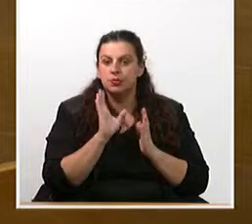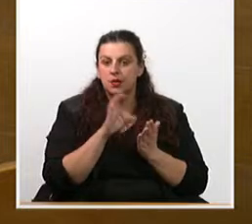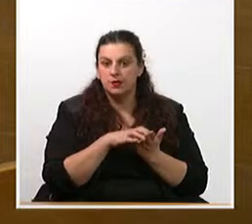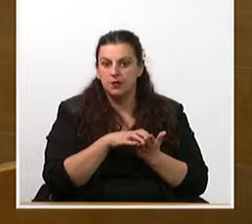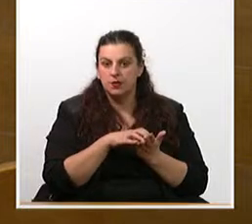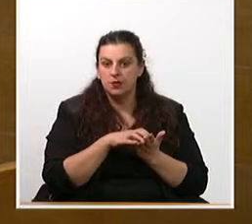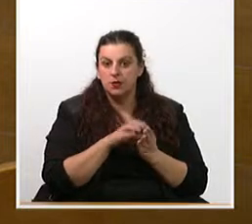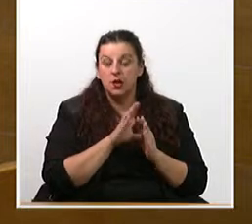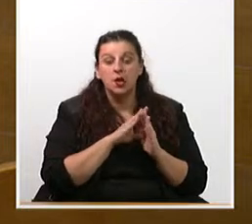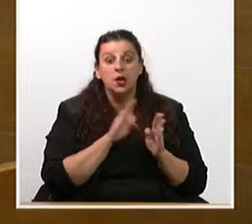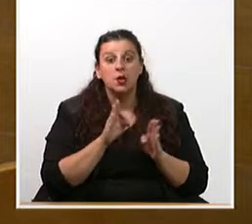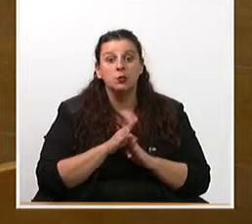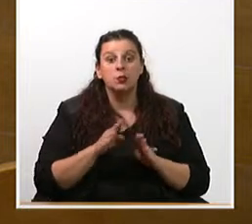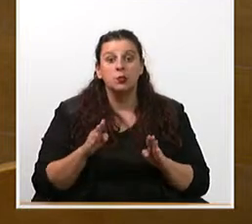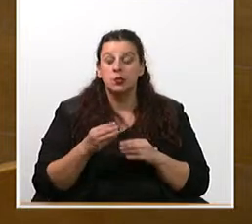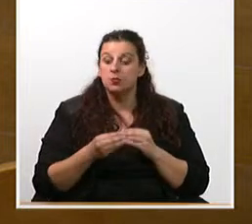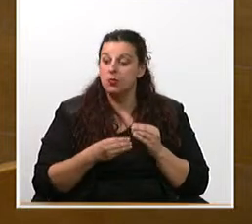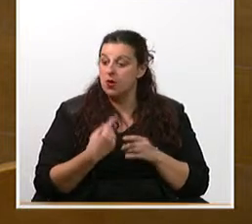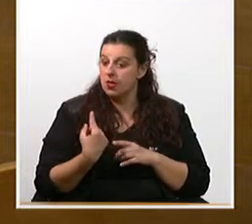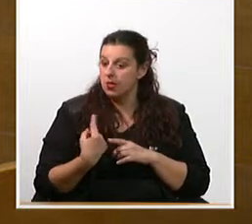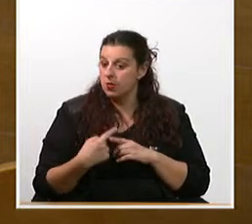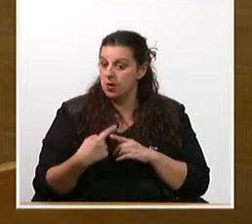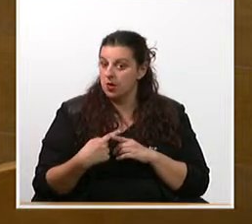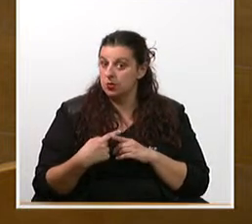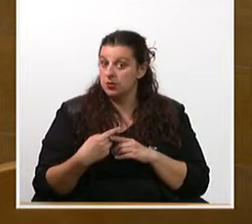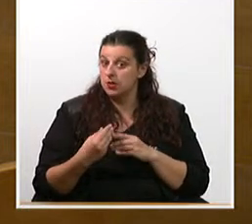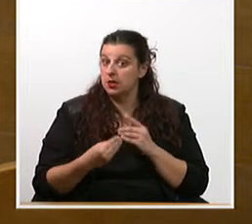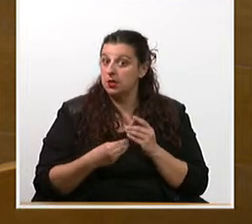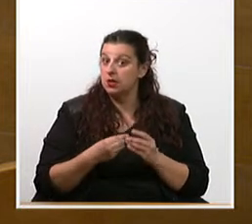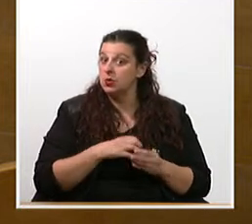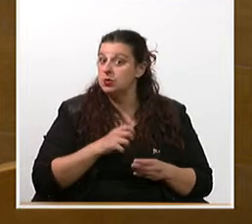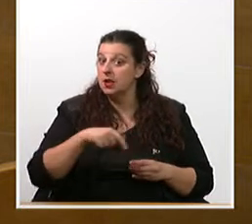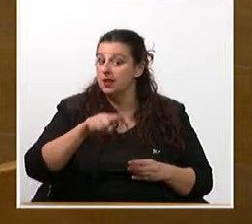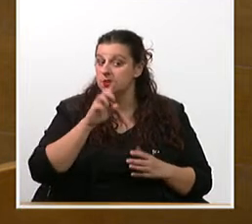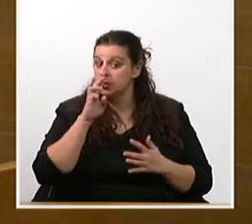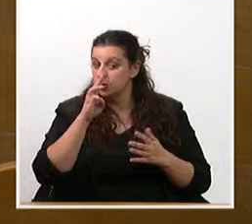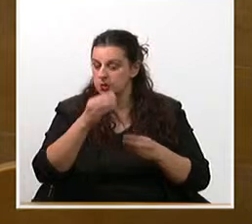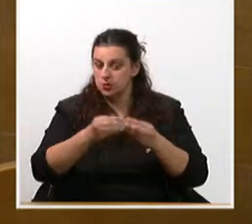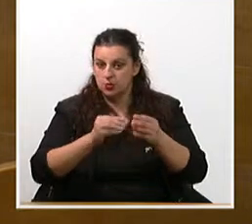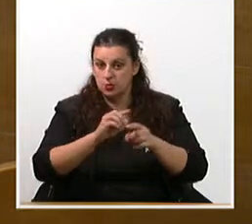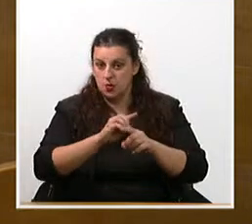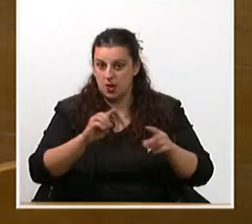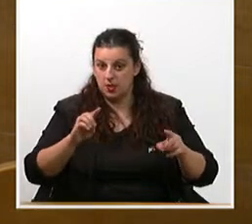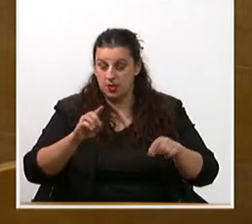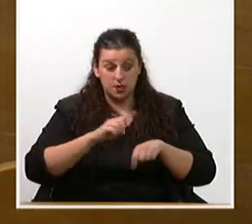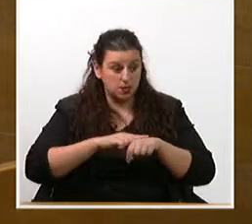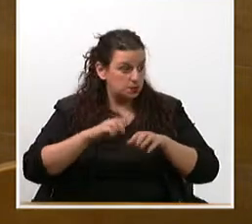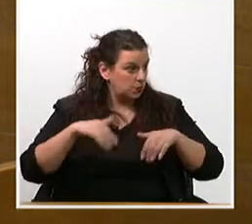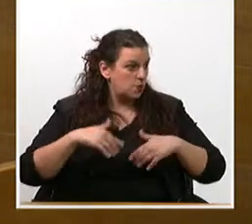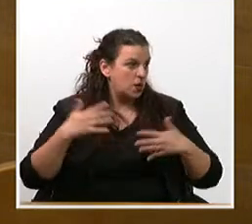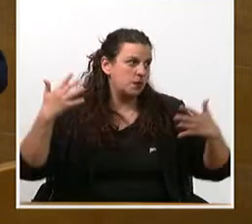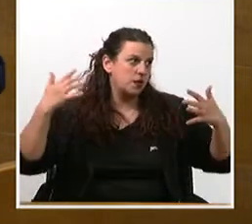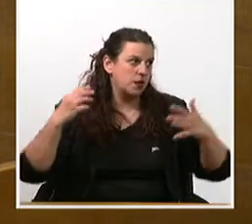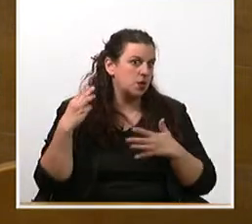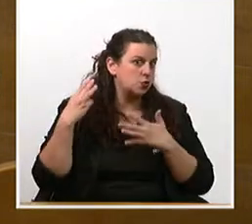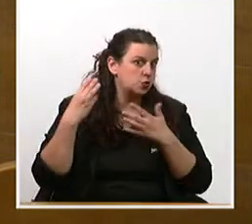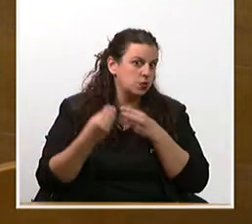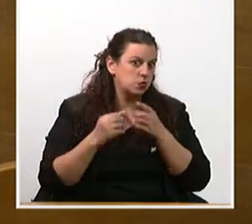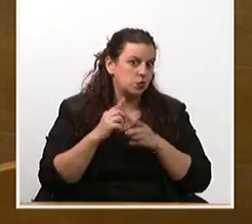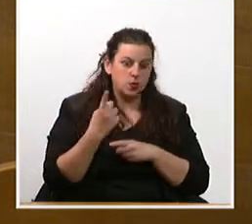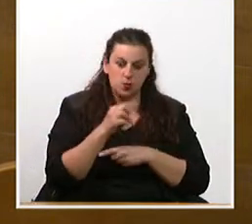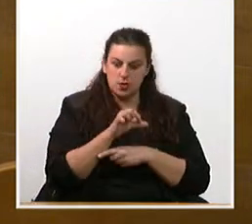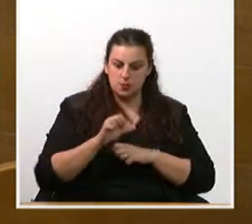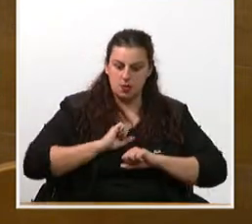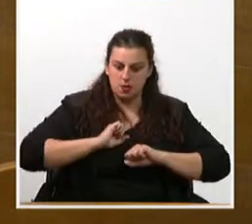último vamos a hacer una cosa que tampoco hicieron un ustedes en 8 años no les dio tiempo a hacer nada en 8 años lo tuvieron que hacer toda la última